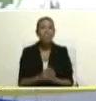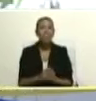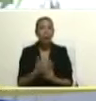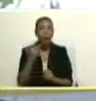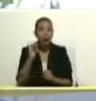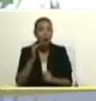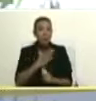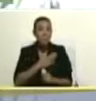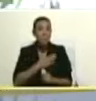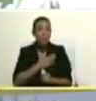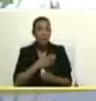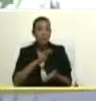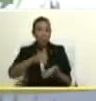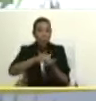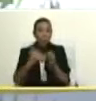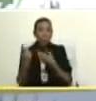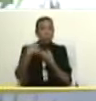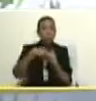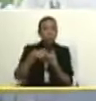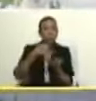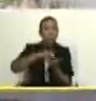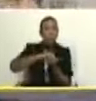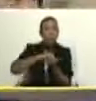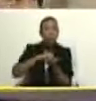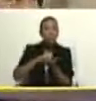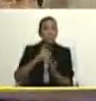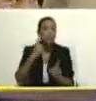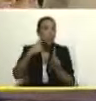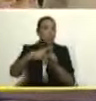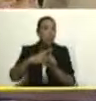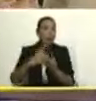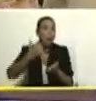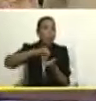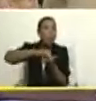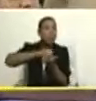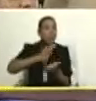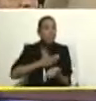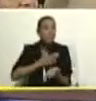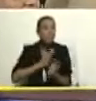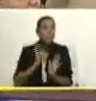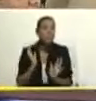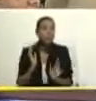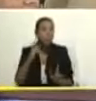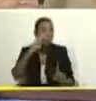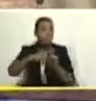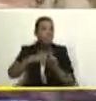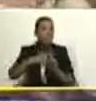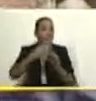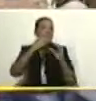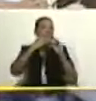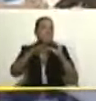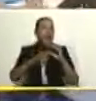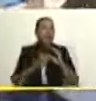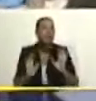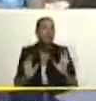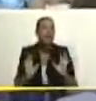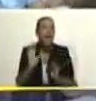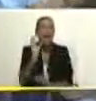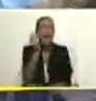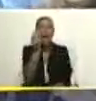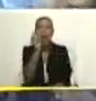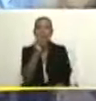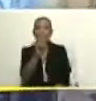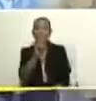¿Tienen mi canal de WhatsApp? Tienen que sumarse a mi canal de WhatsApp. Ya les voy a mandar entonces el QR para